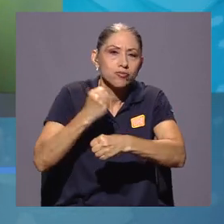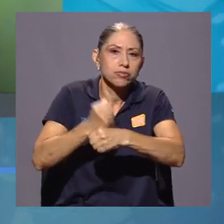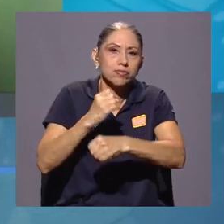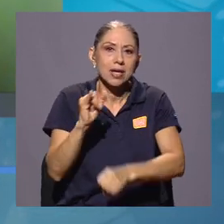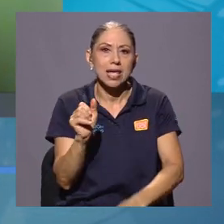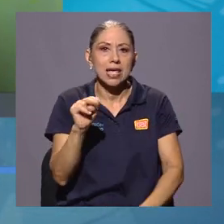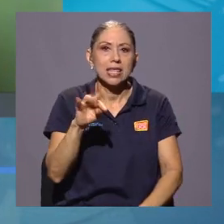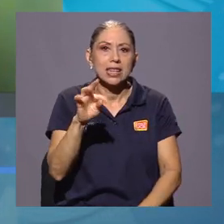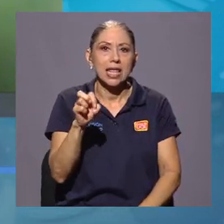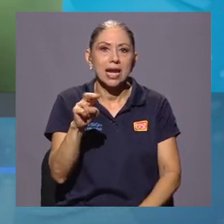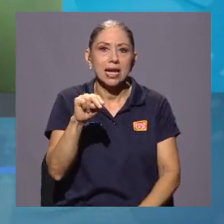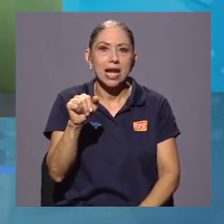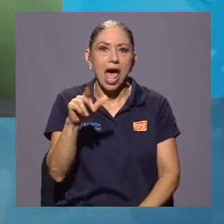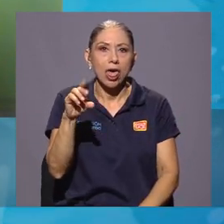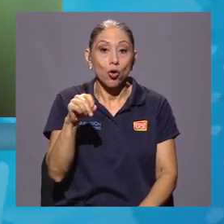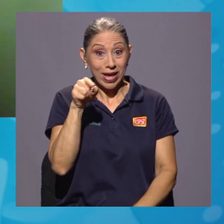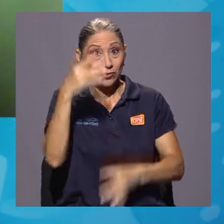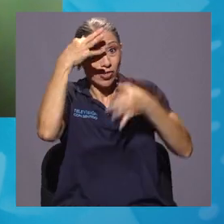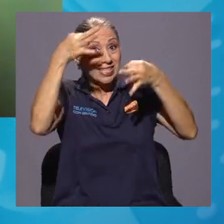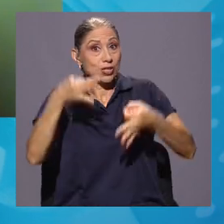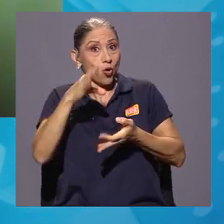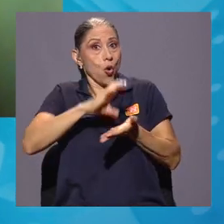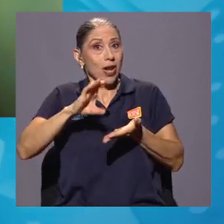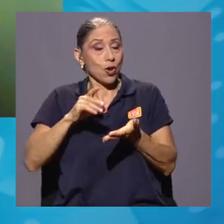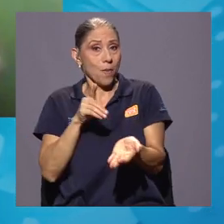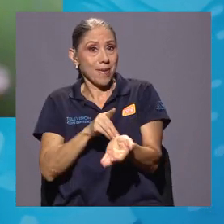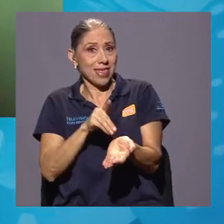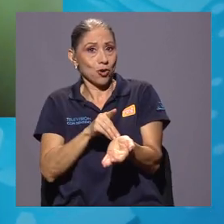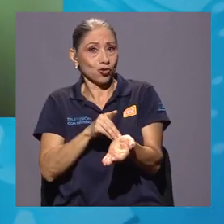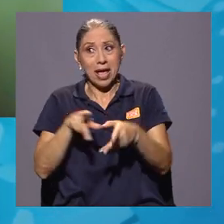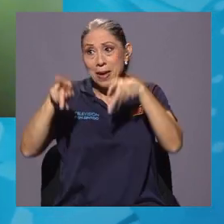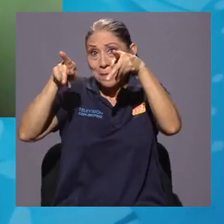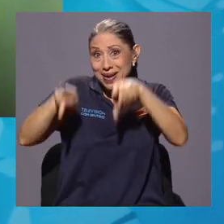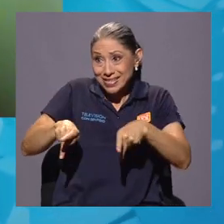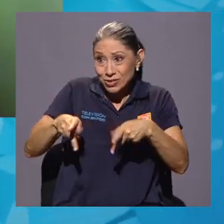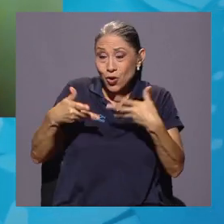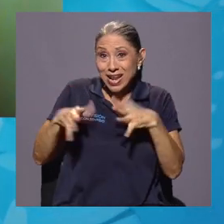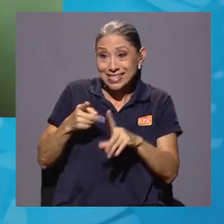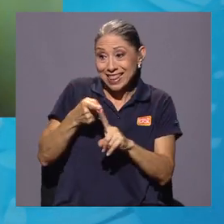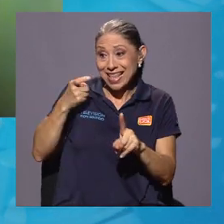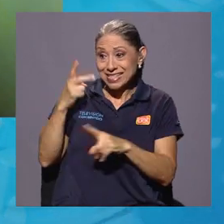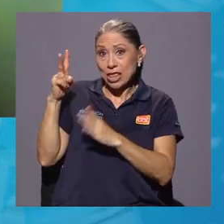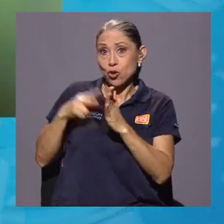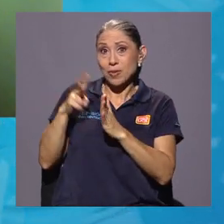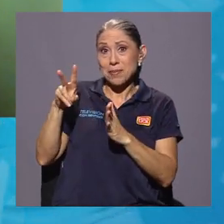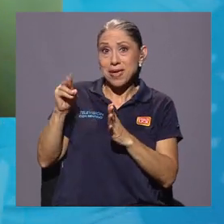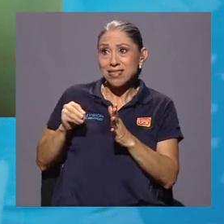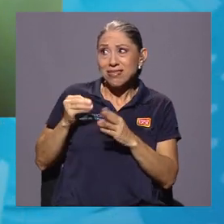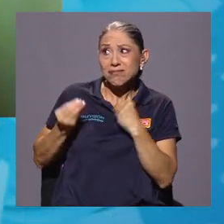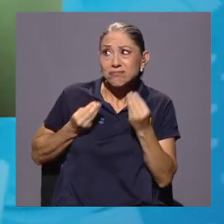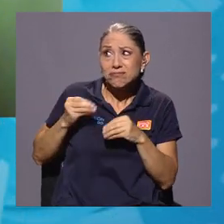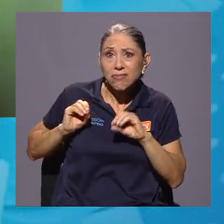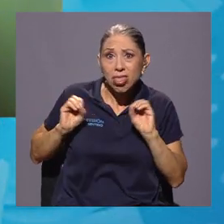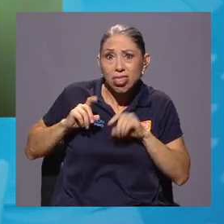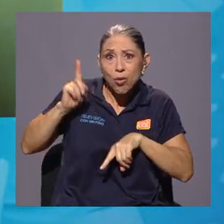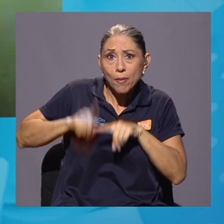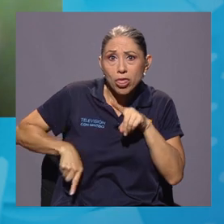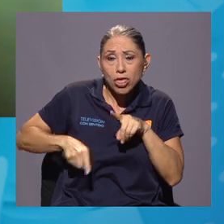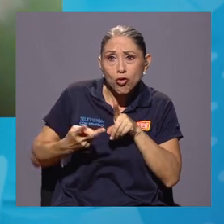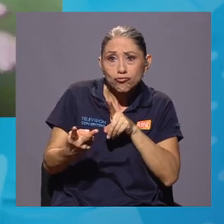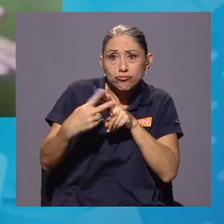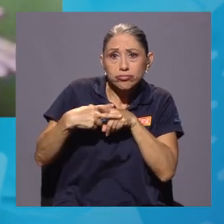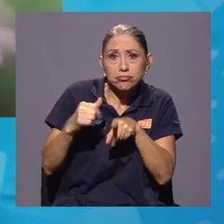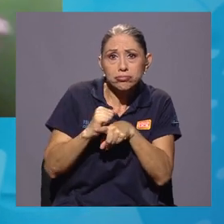Entonces, los que fueron y son internos desde el año 2020 no han podido concluir su carrera. Entonces, el